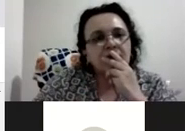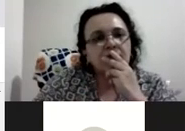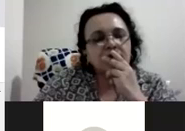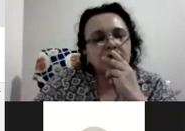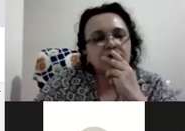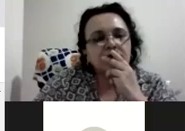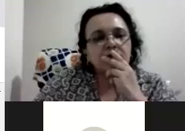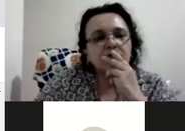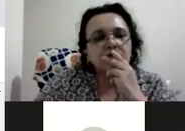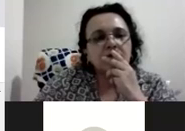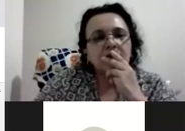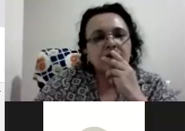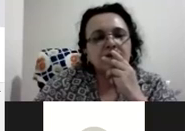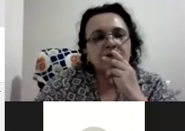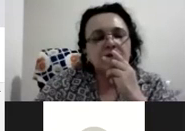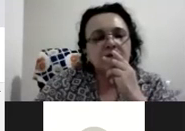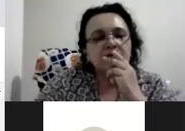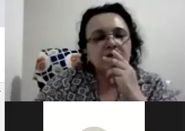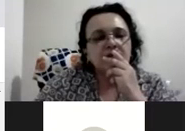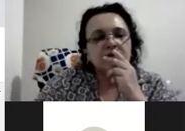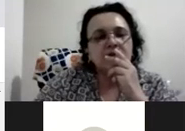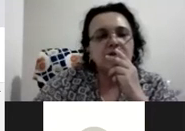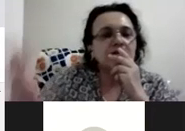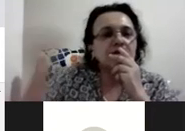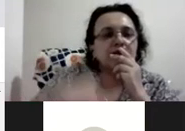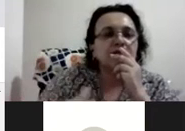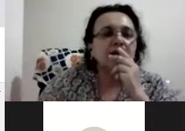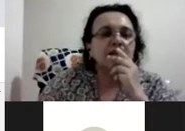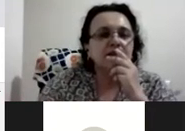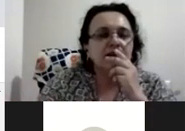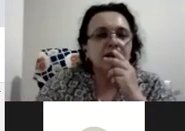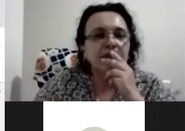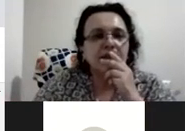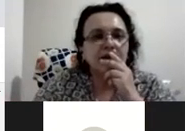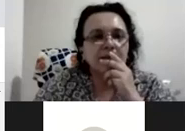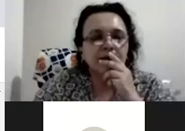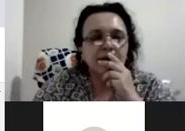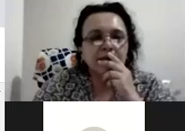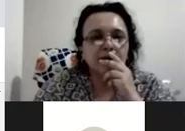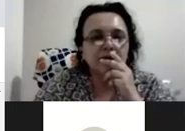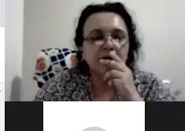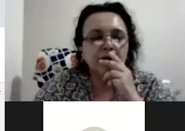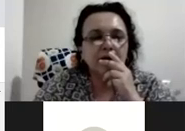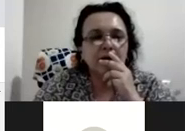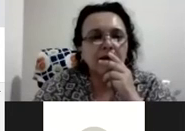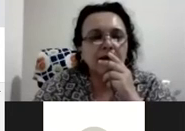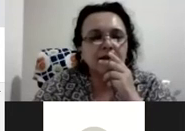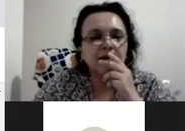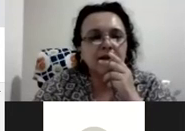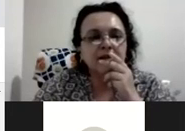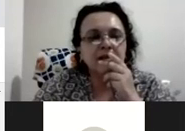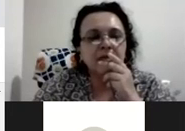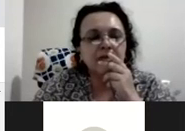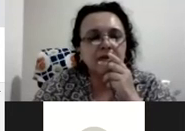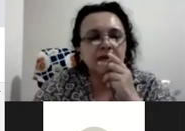que comencemos todos con el listening. Si no, yo regreso al listening al final, porque me gusta hacer